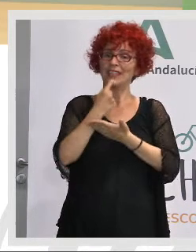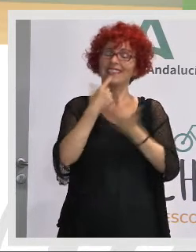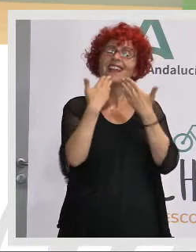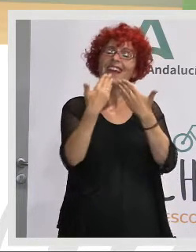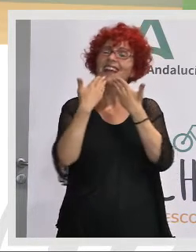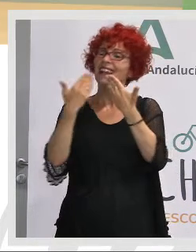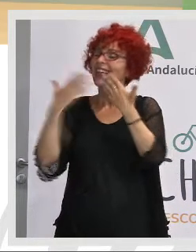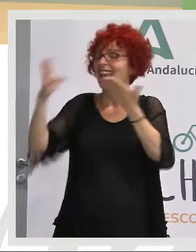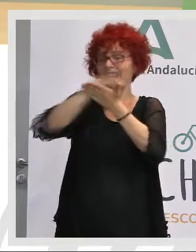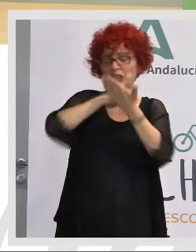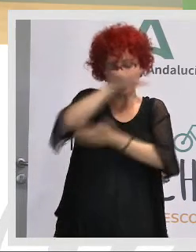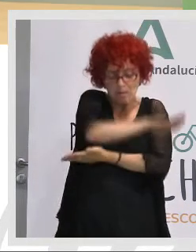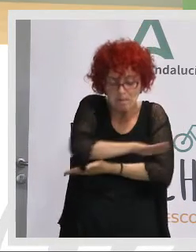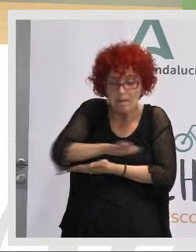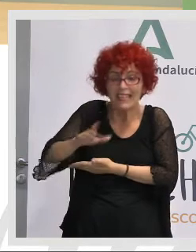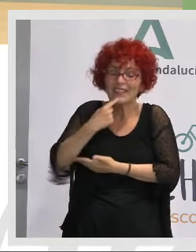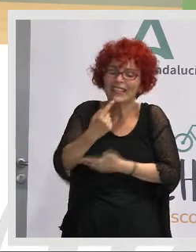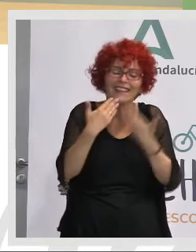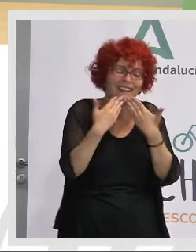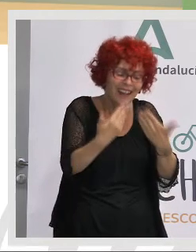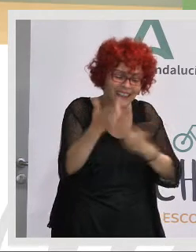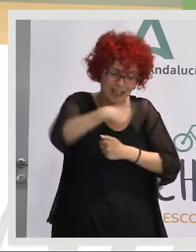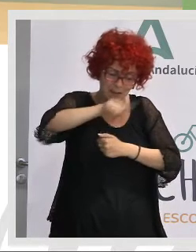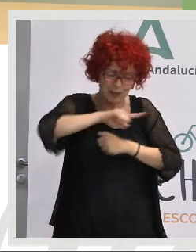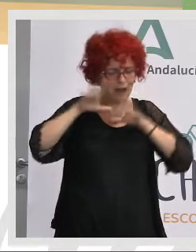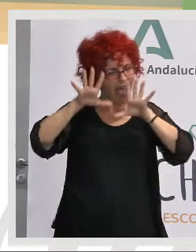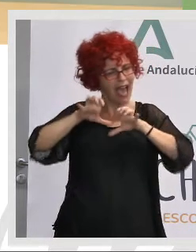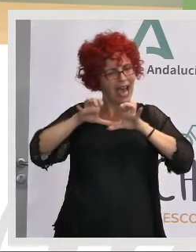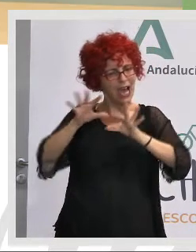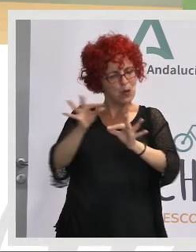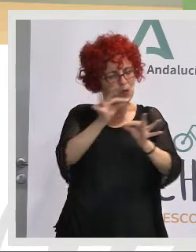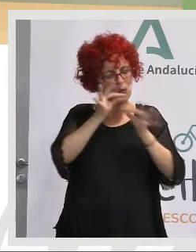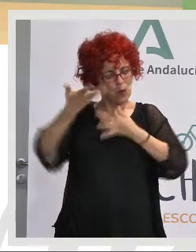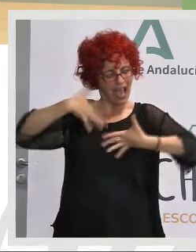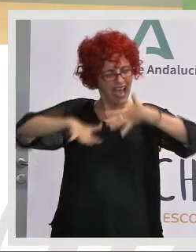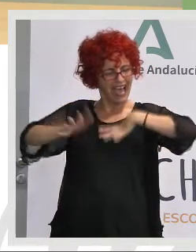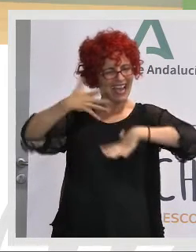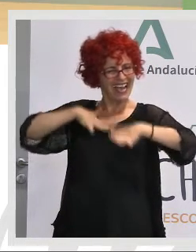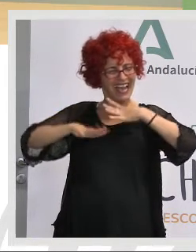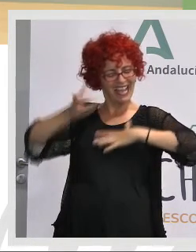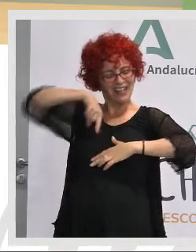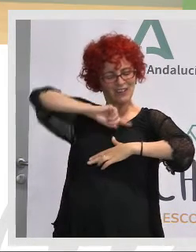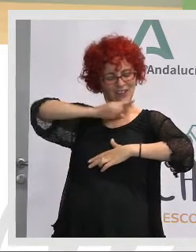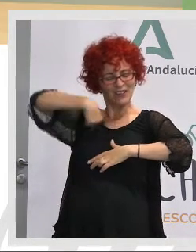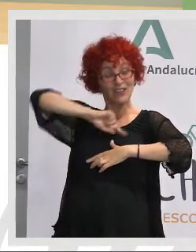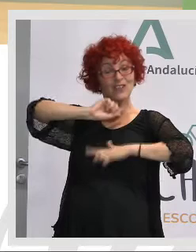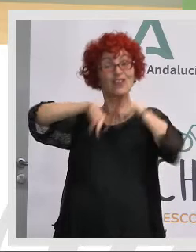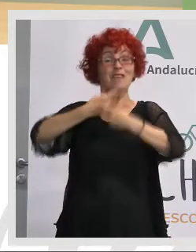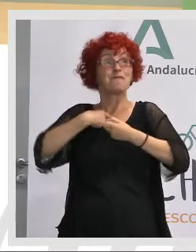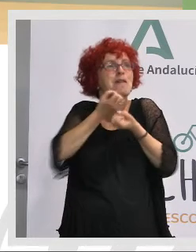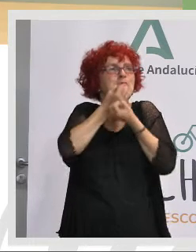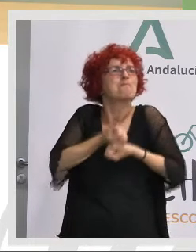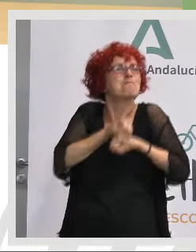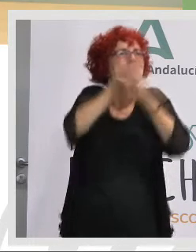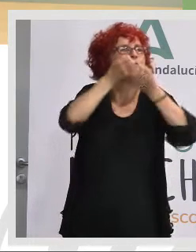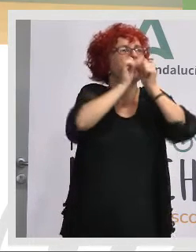más pequeños. Esperamos que os haya servido para aprender, que os haya servido para contárselo a los demás y aportar ese granito de